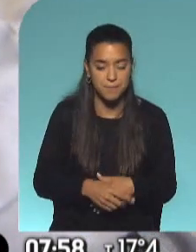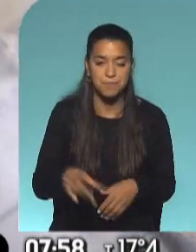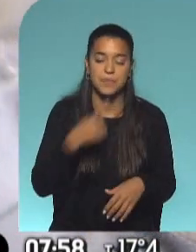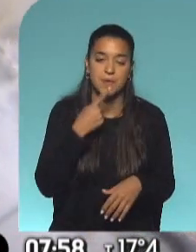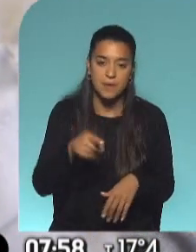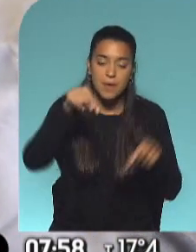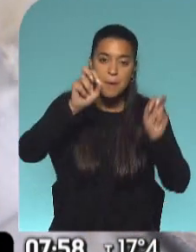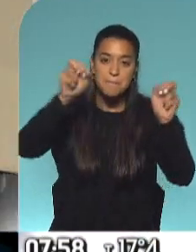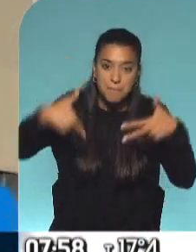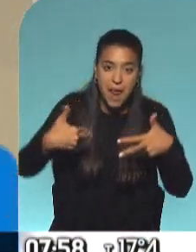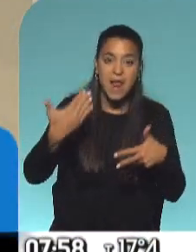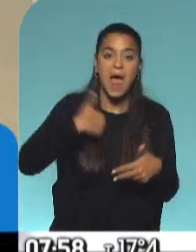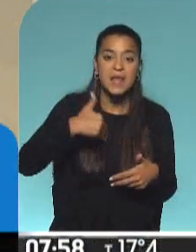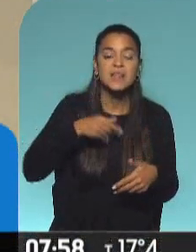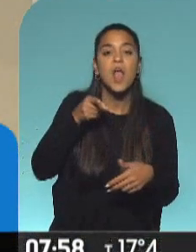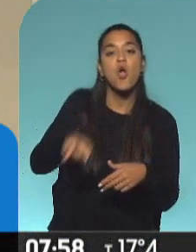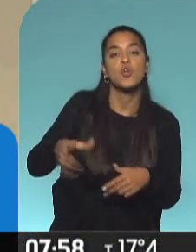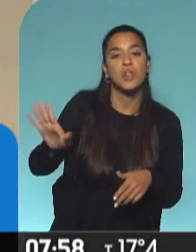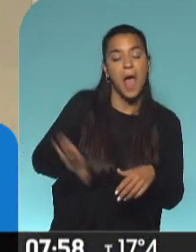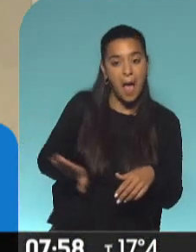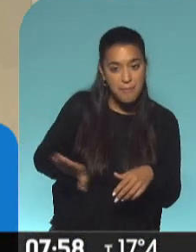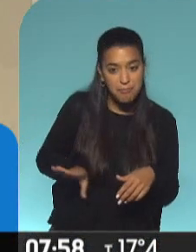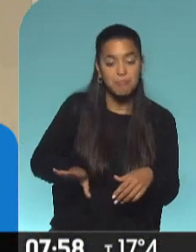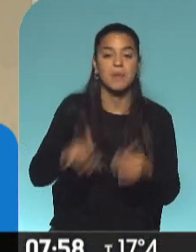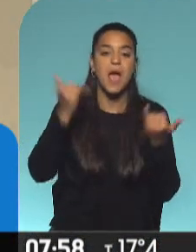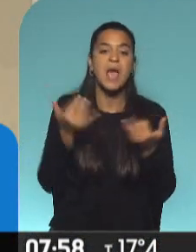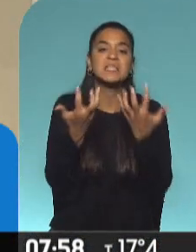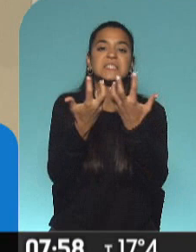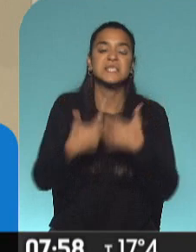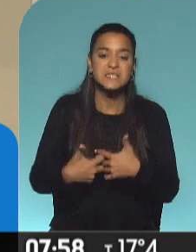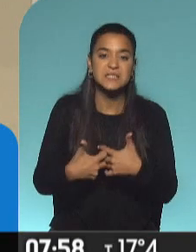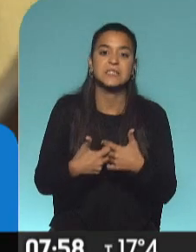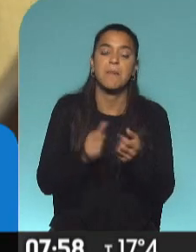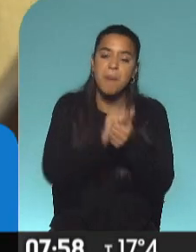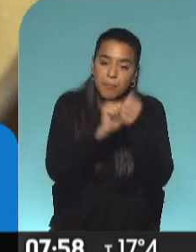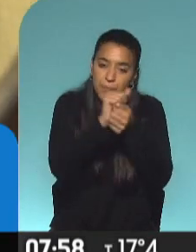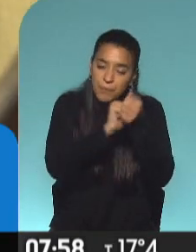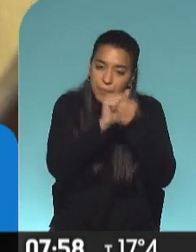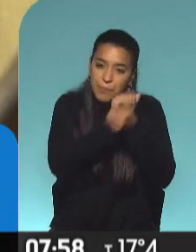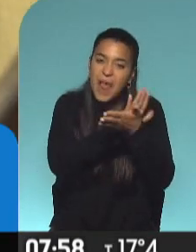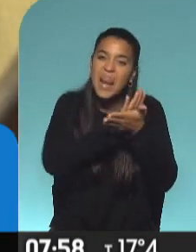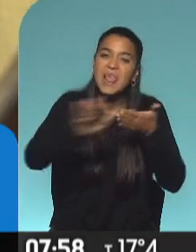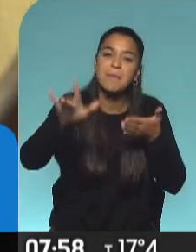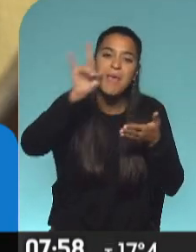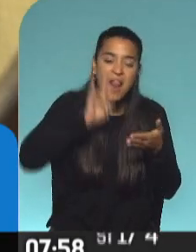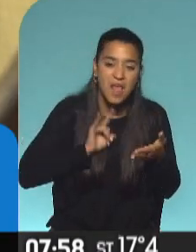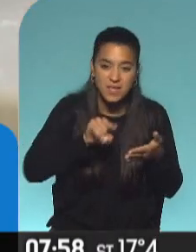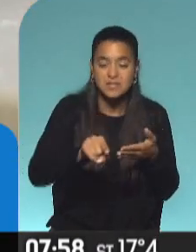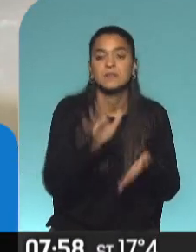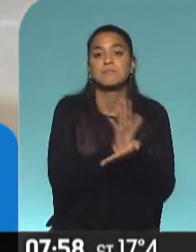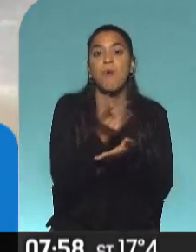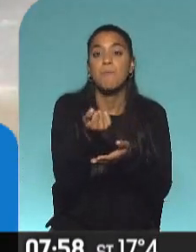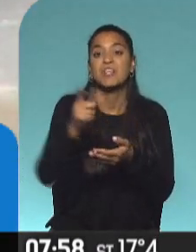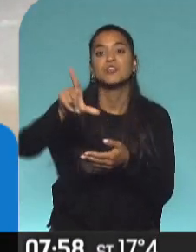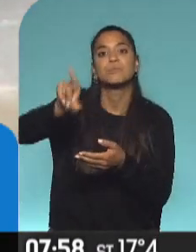En el marco del Plan Argentina contra el Hambre, se presentó un sistema de pasteurización de la leche que permitirá abaratar el